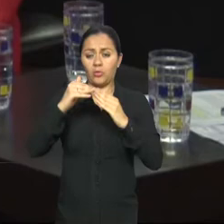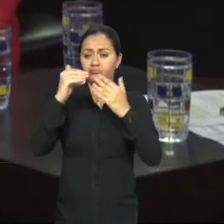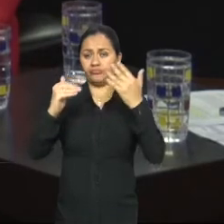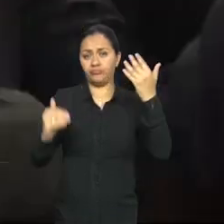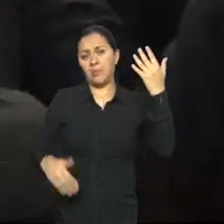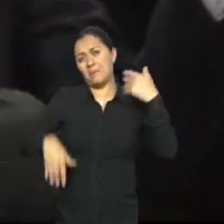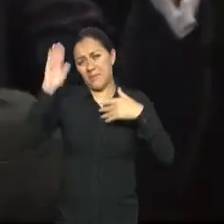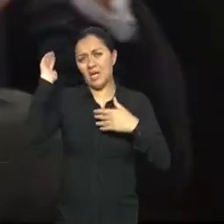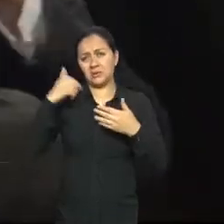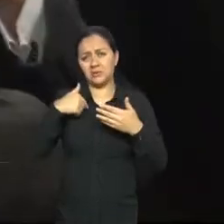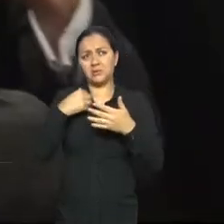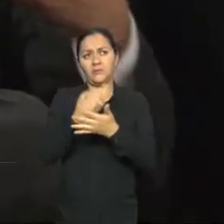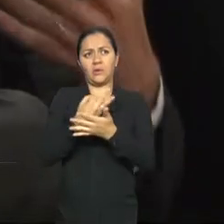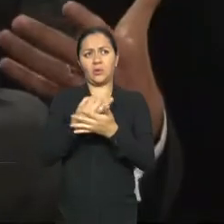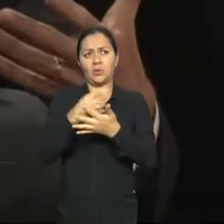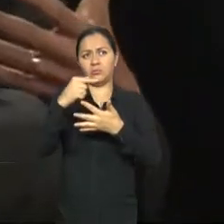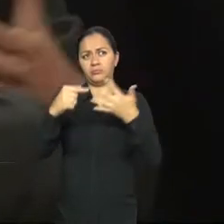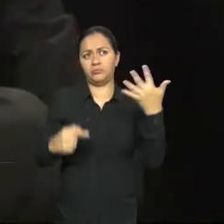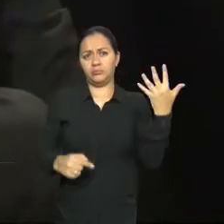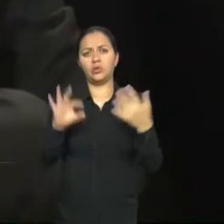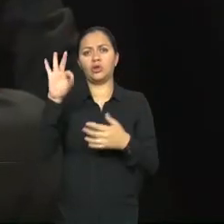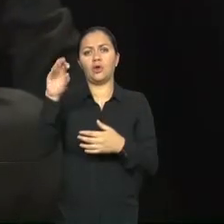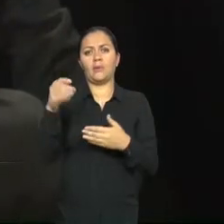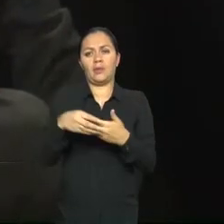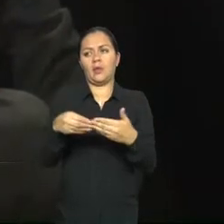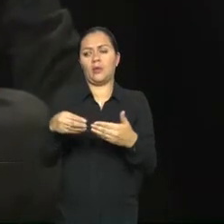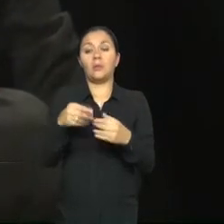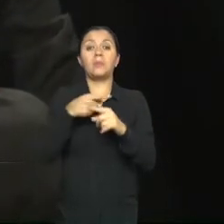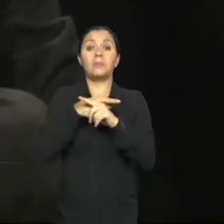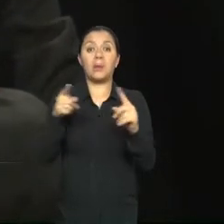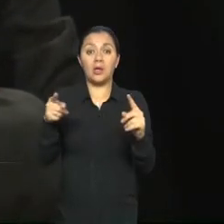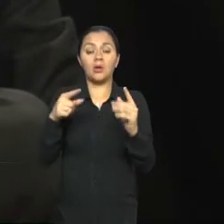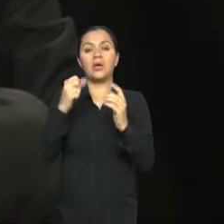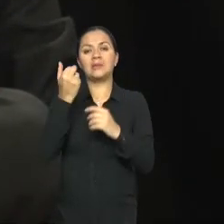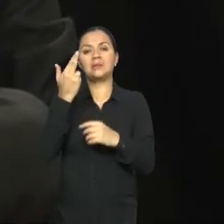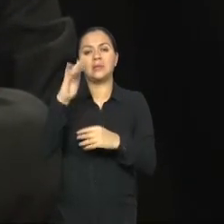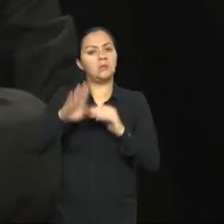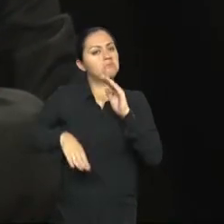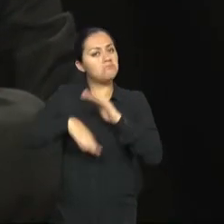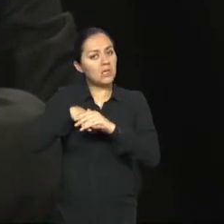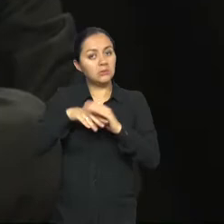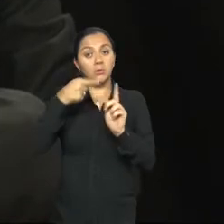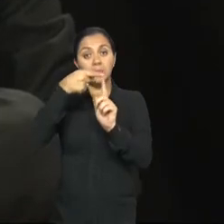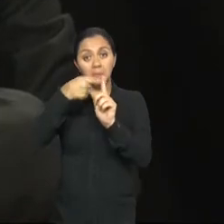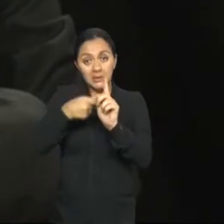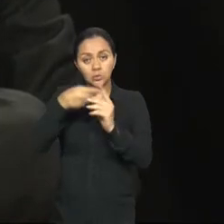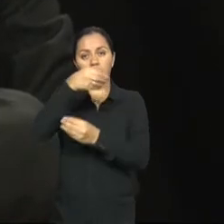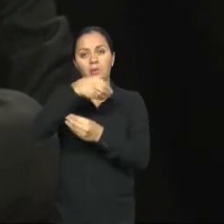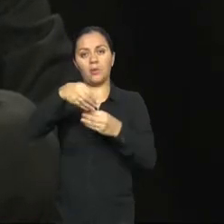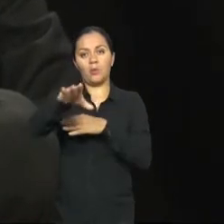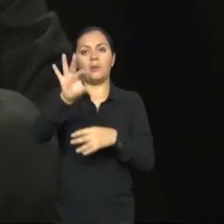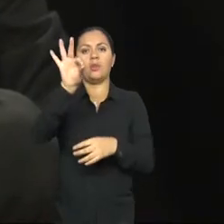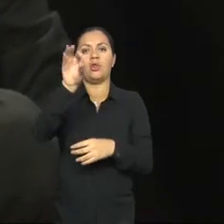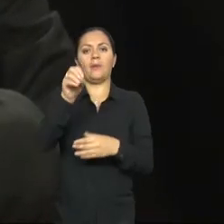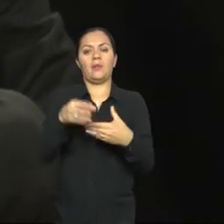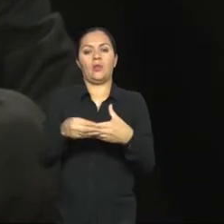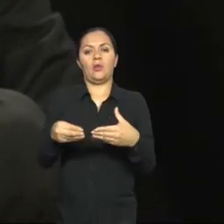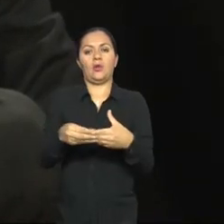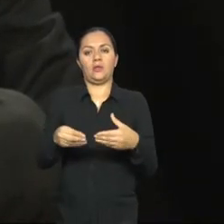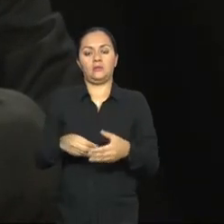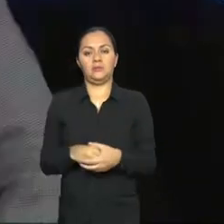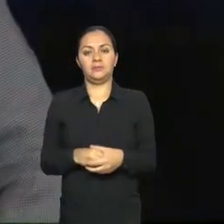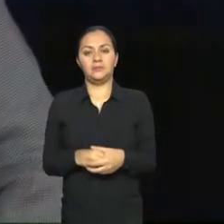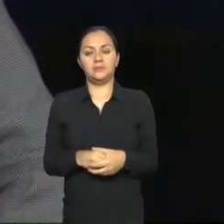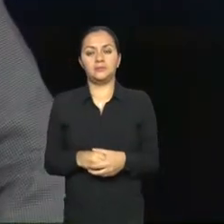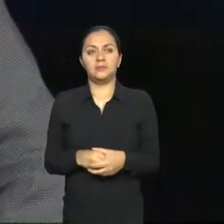puedo generar facturas que superen los $90, pero la administración tributaria te va a entregar un total de $90 mensuales. Te